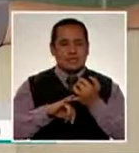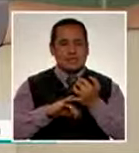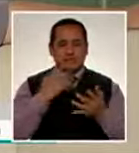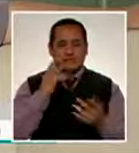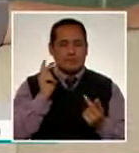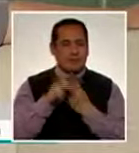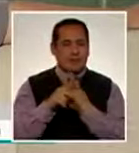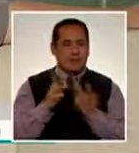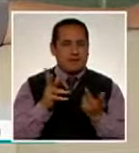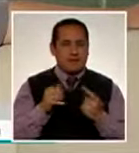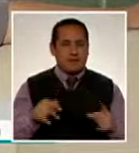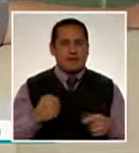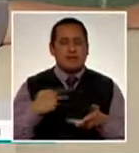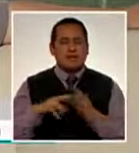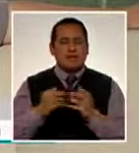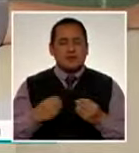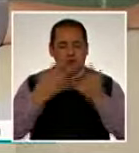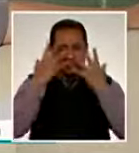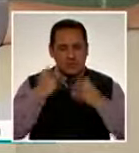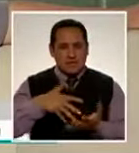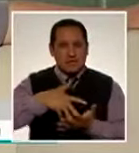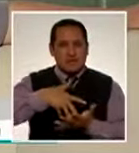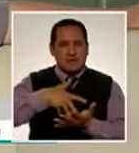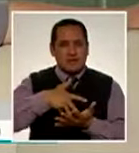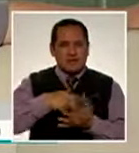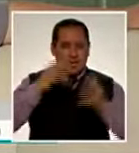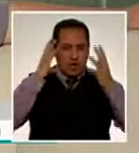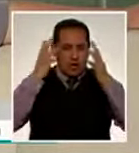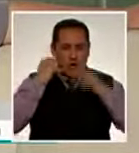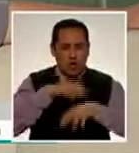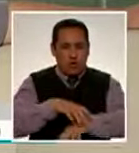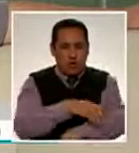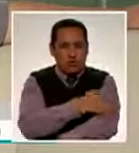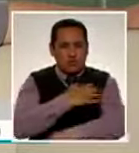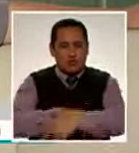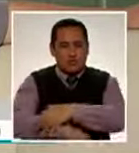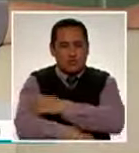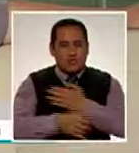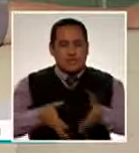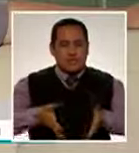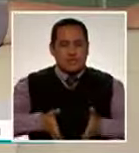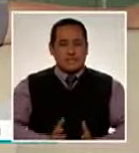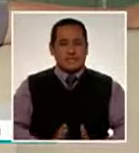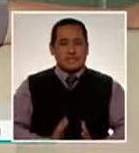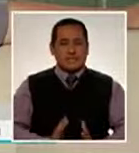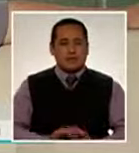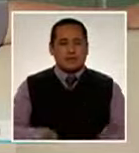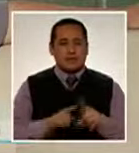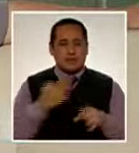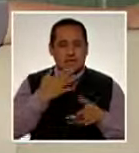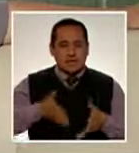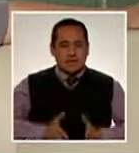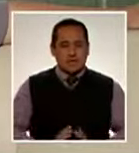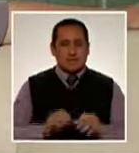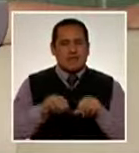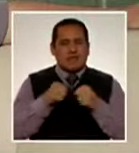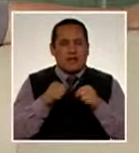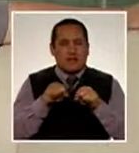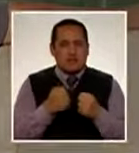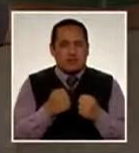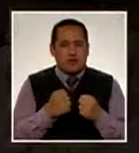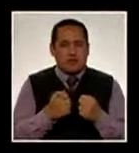Es una enfermedad que produce fragilidad ósea al momento de nacer. Yo nací